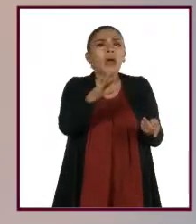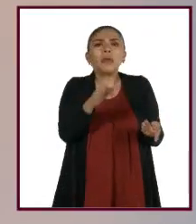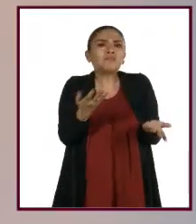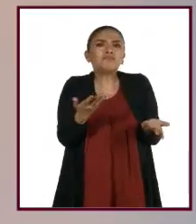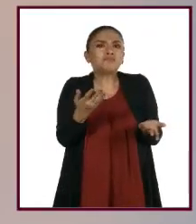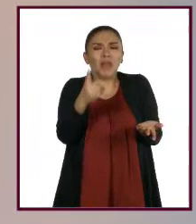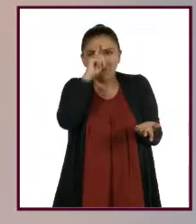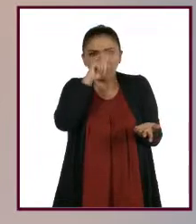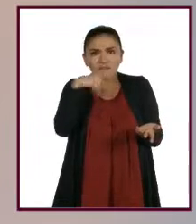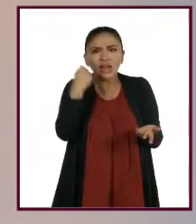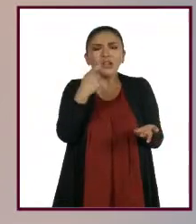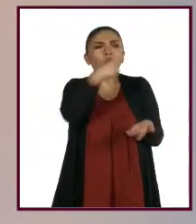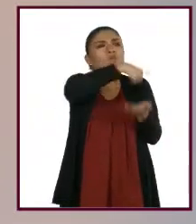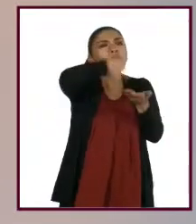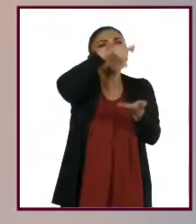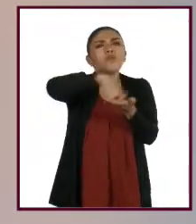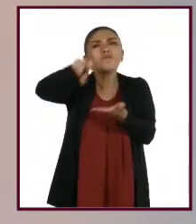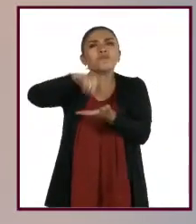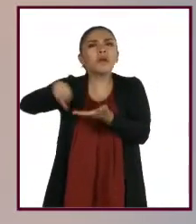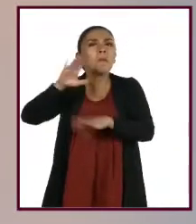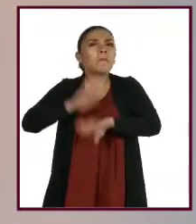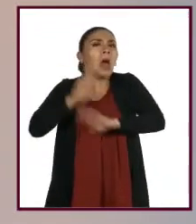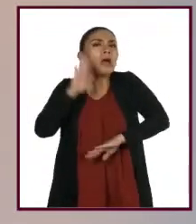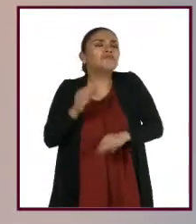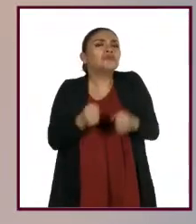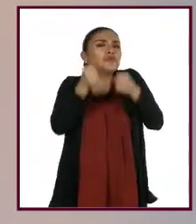vender y comercializar de manera